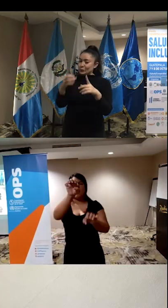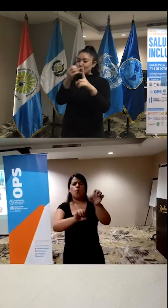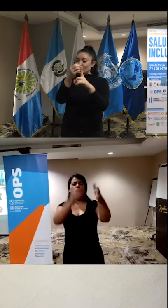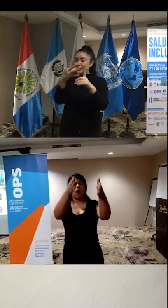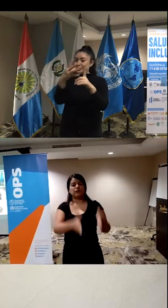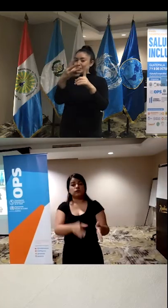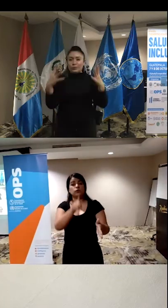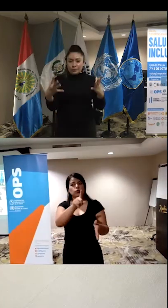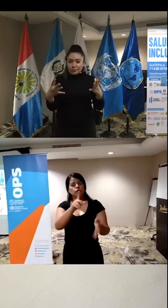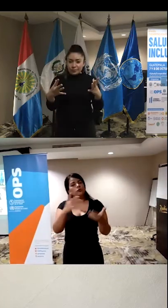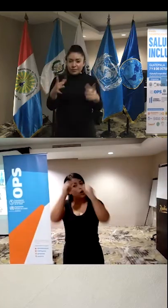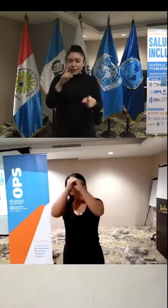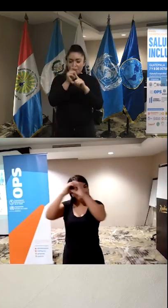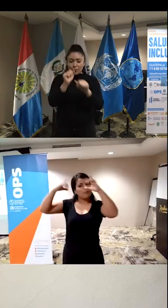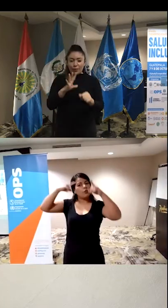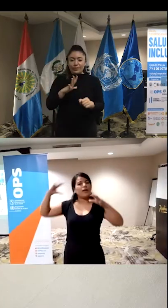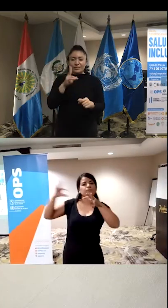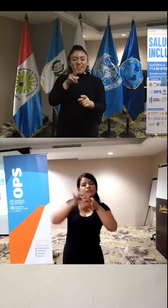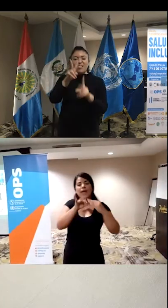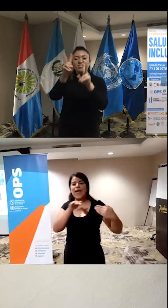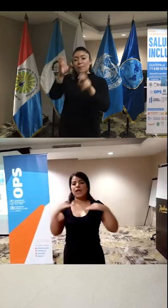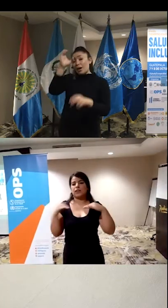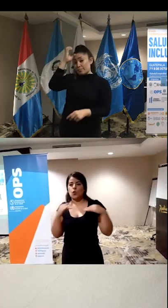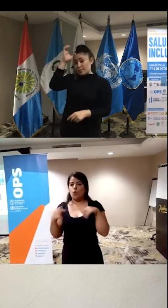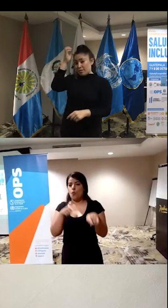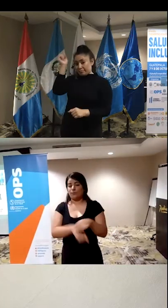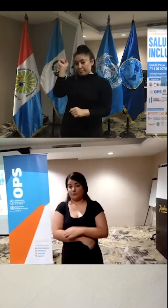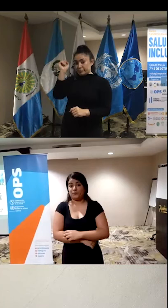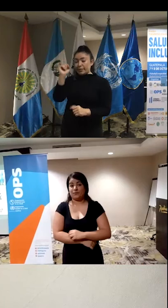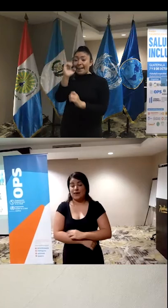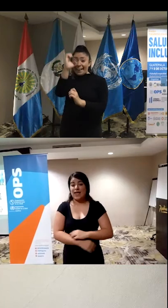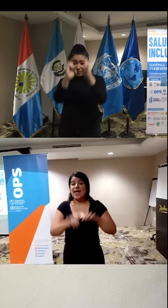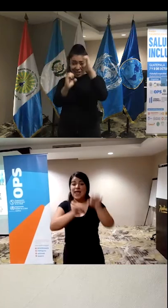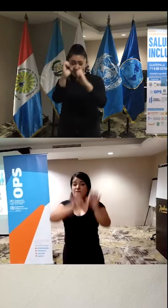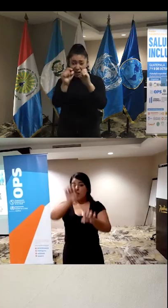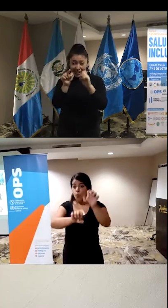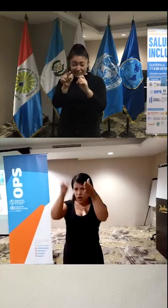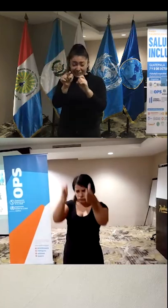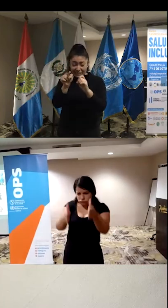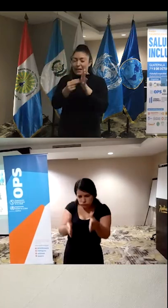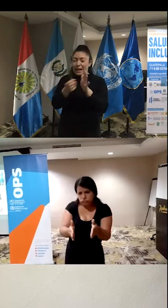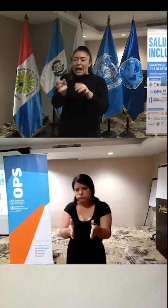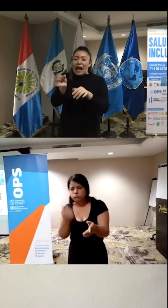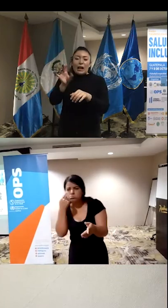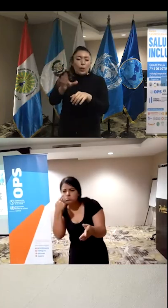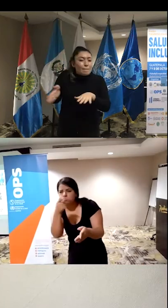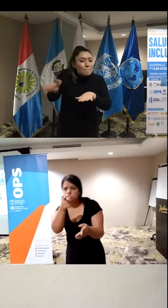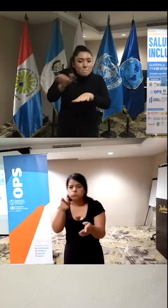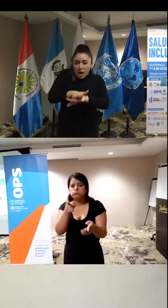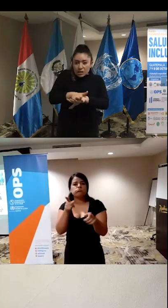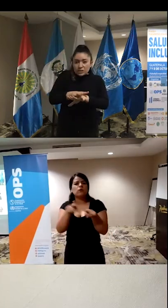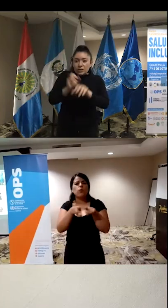ético o ligado a la ética, ¿verdad? Evaluar es algo más que llevar el esquema